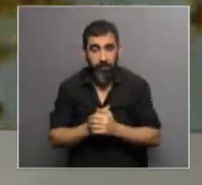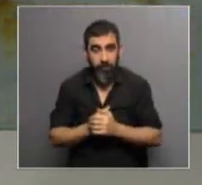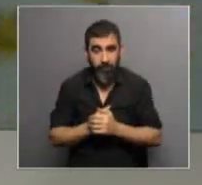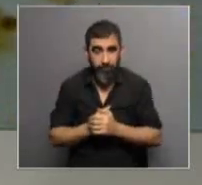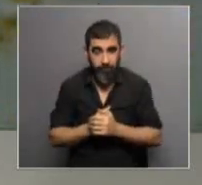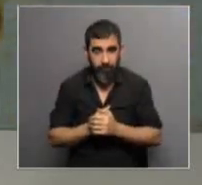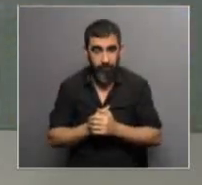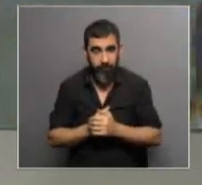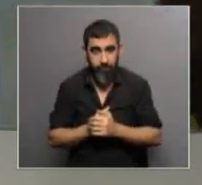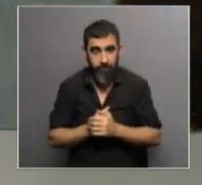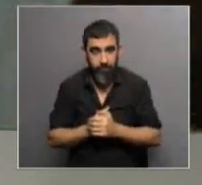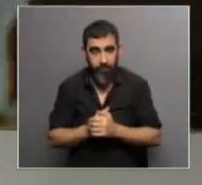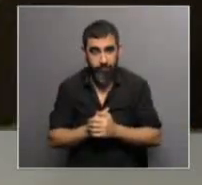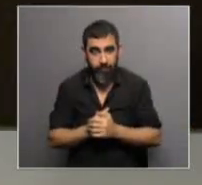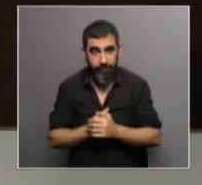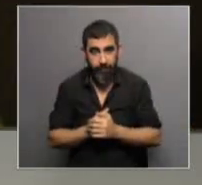ahora